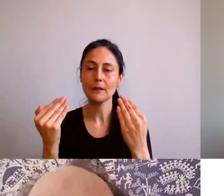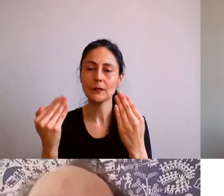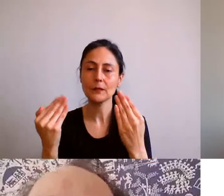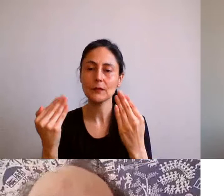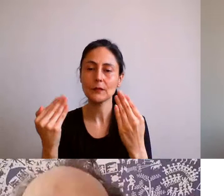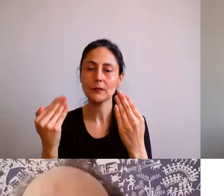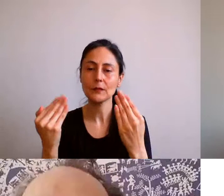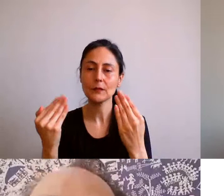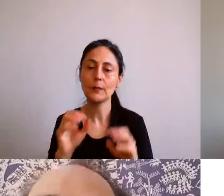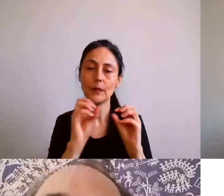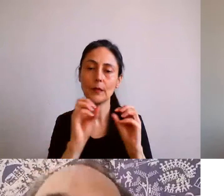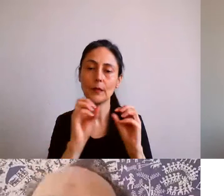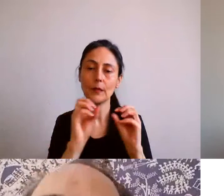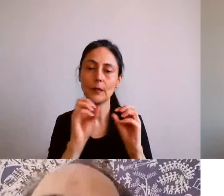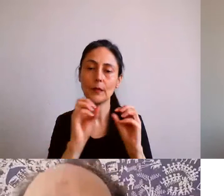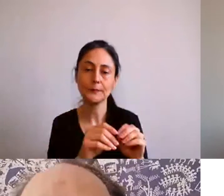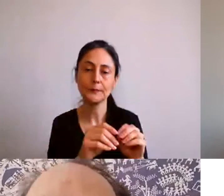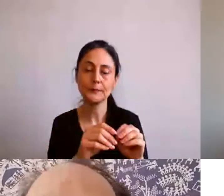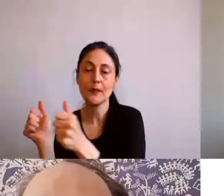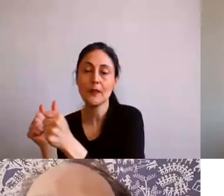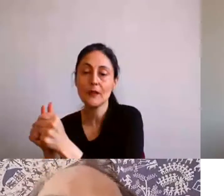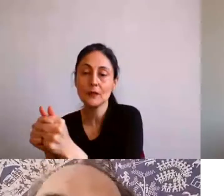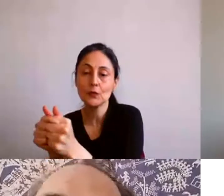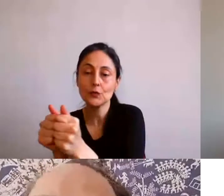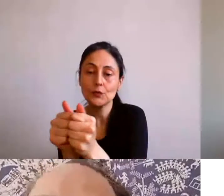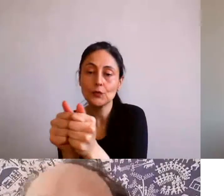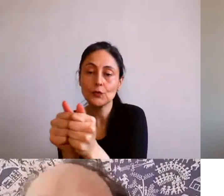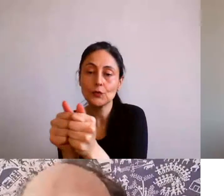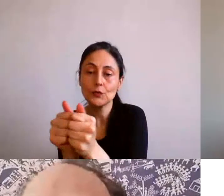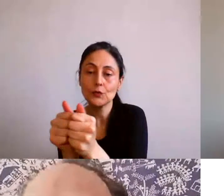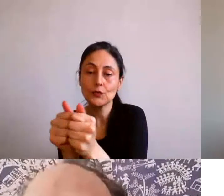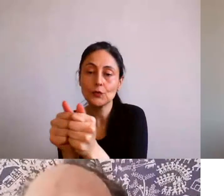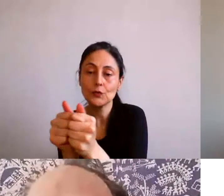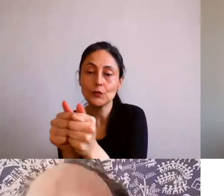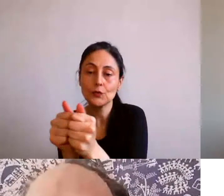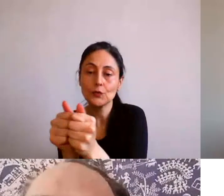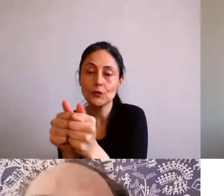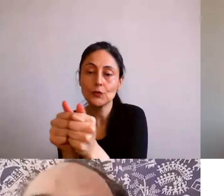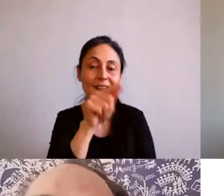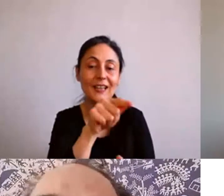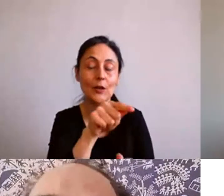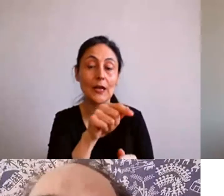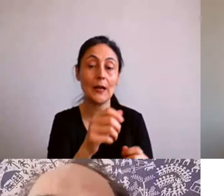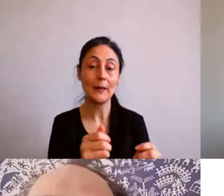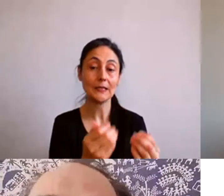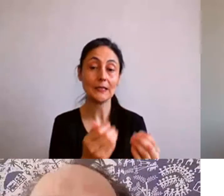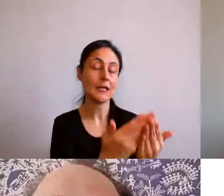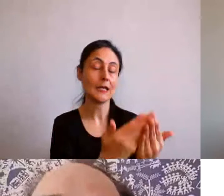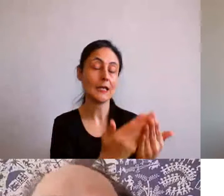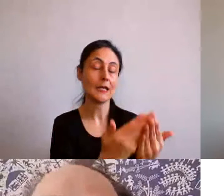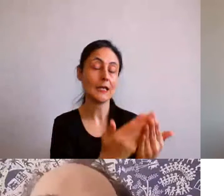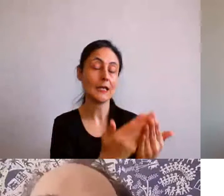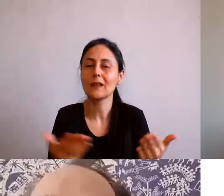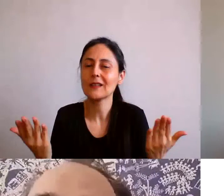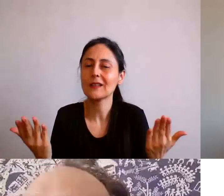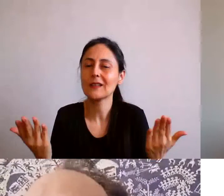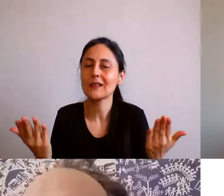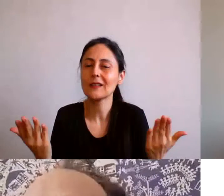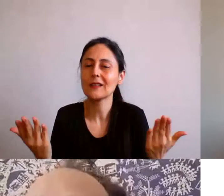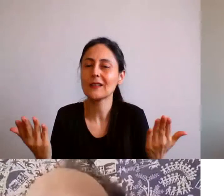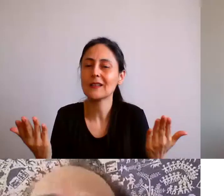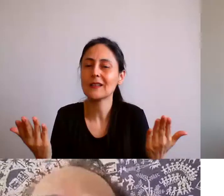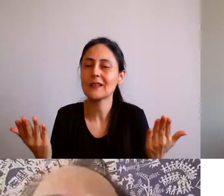también un acompañamiento a qué es lo que les va sucediendo a ese estudiante en su formación. Sobre todo ahora, tenemos, tal como decía José